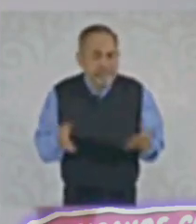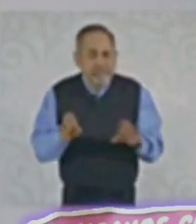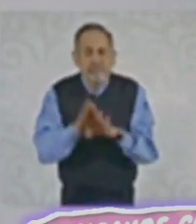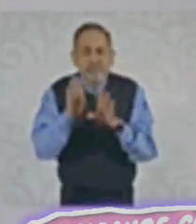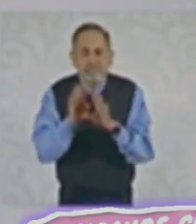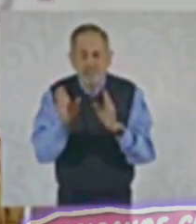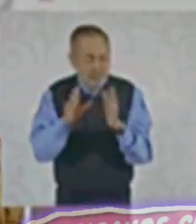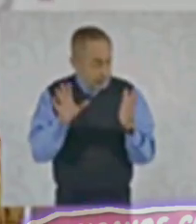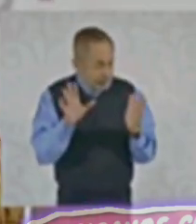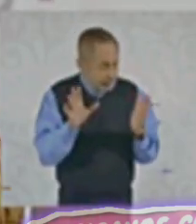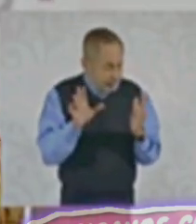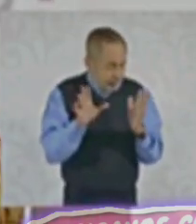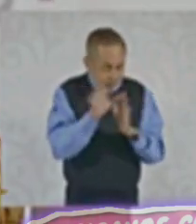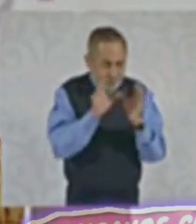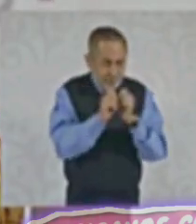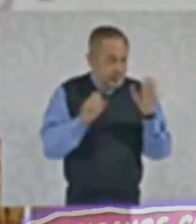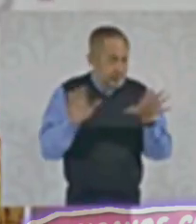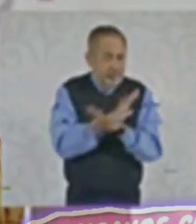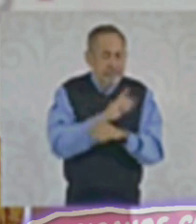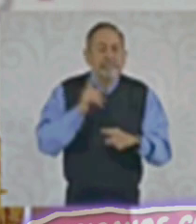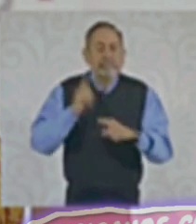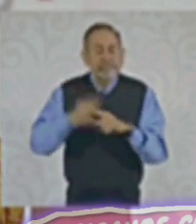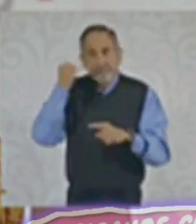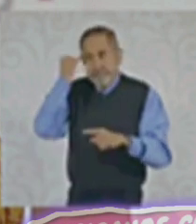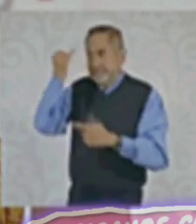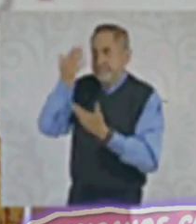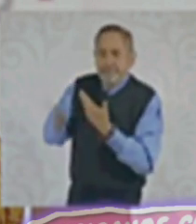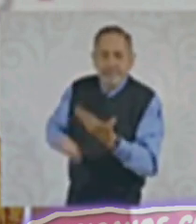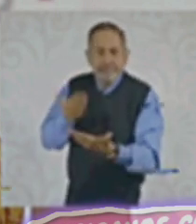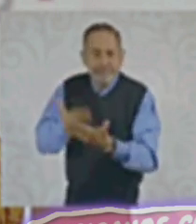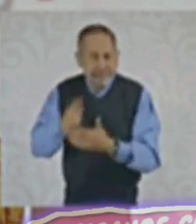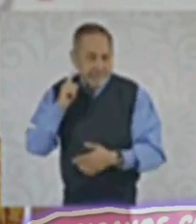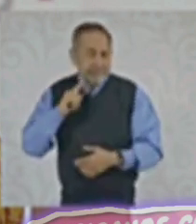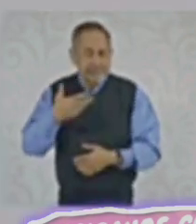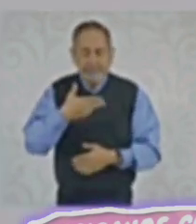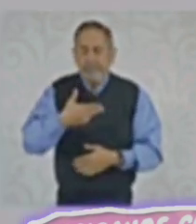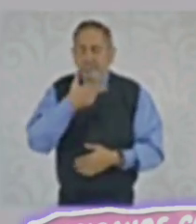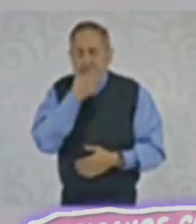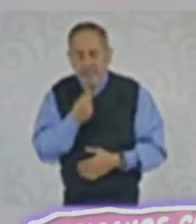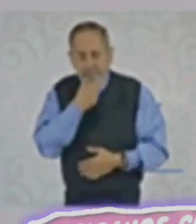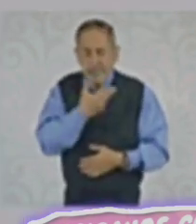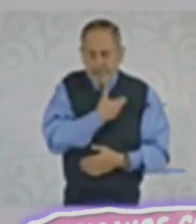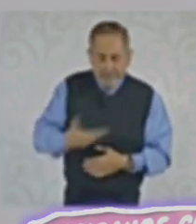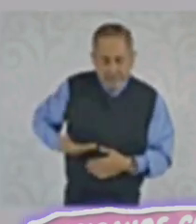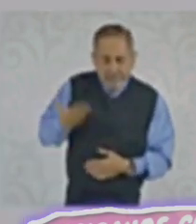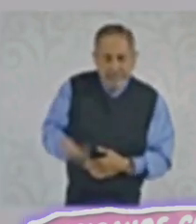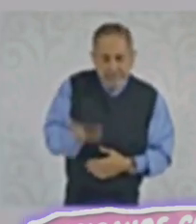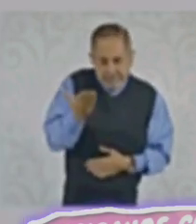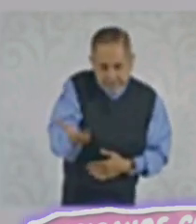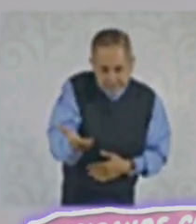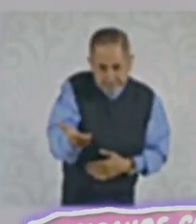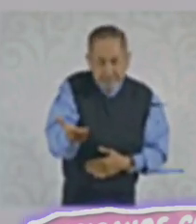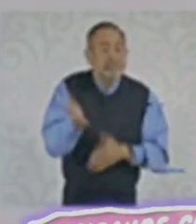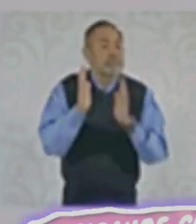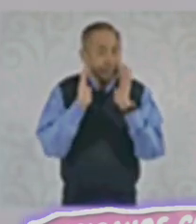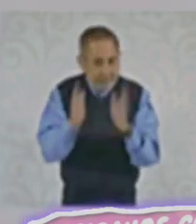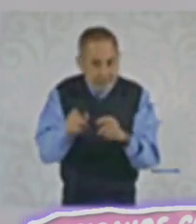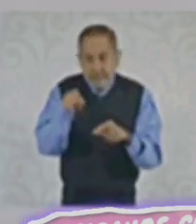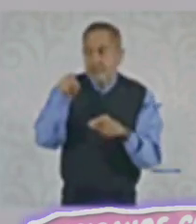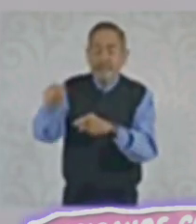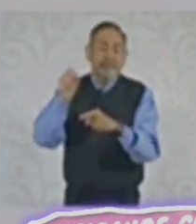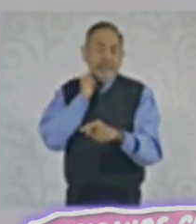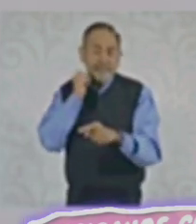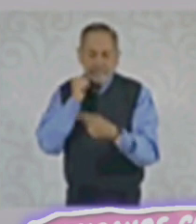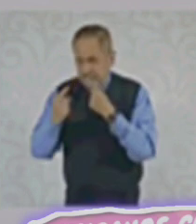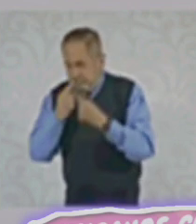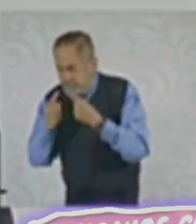cambio constitucional? Se presenta una propuesta por parte del Ejecutivo, se analiza en las comisiones, se pone a votación